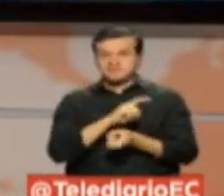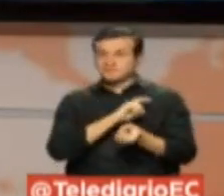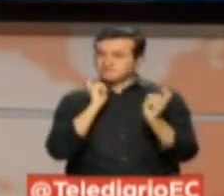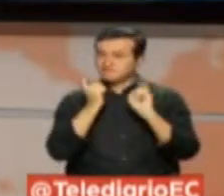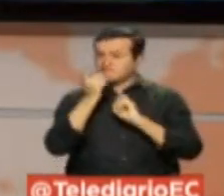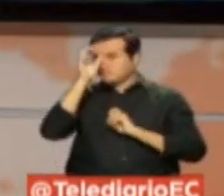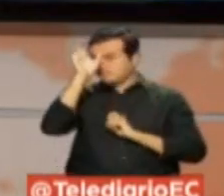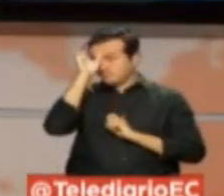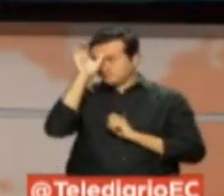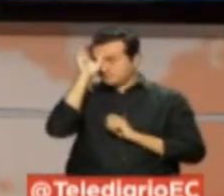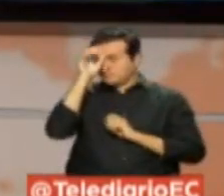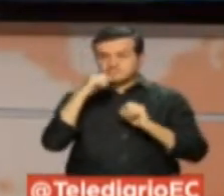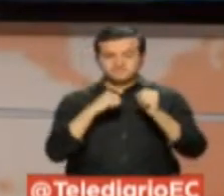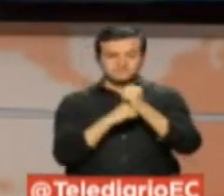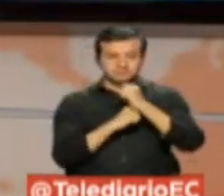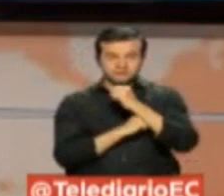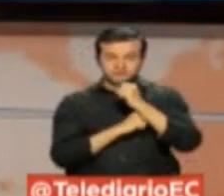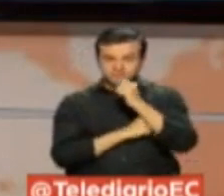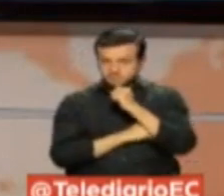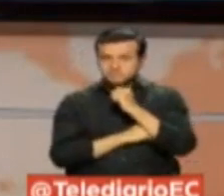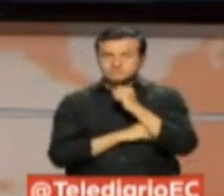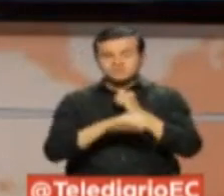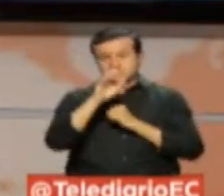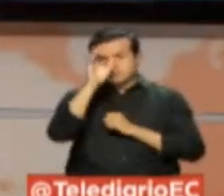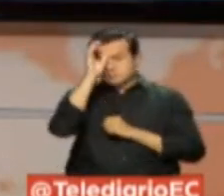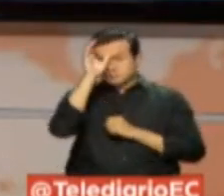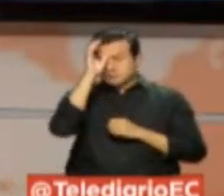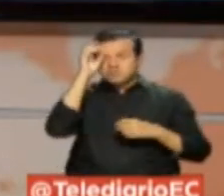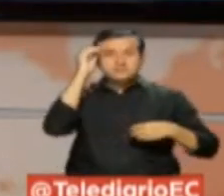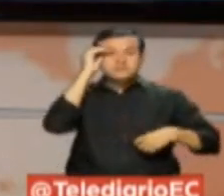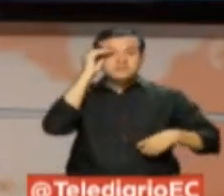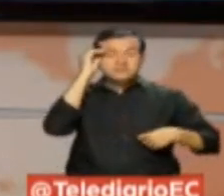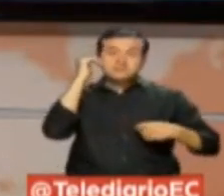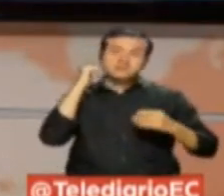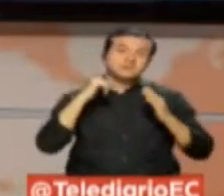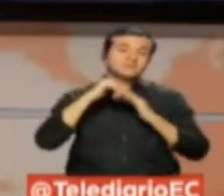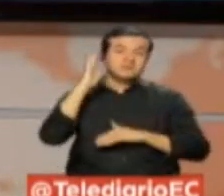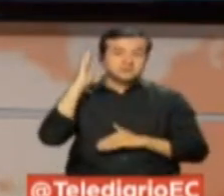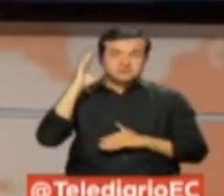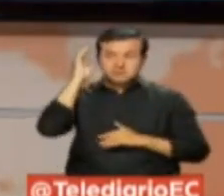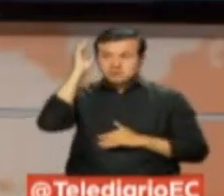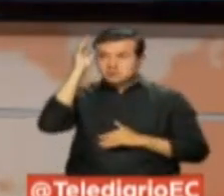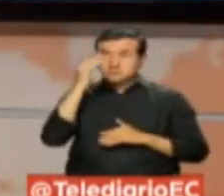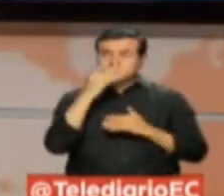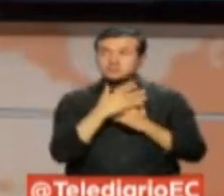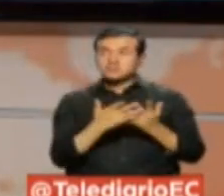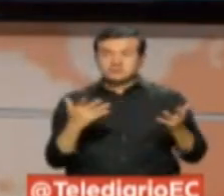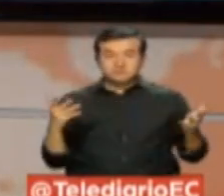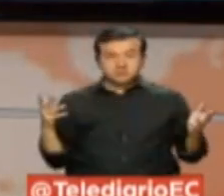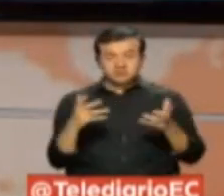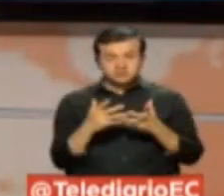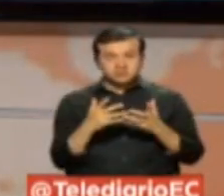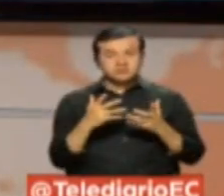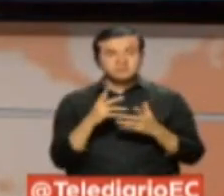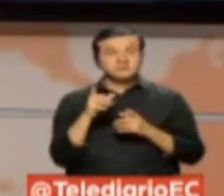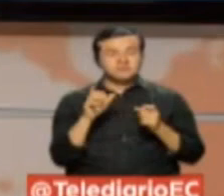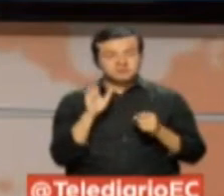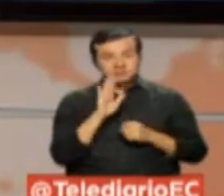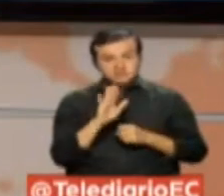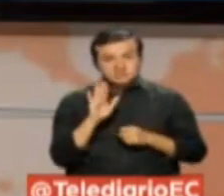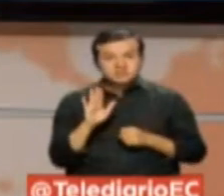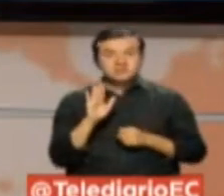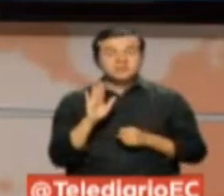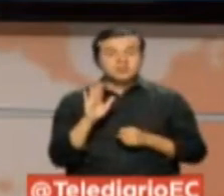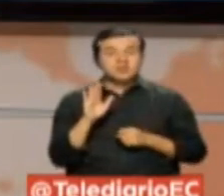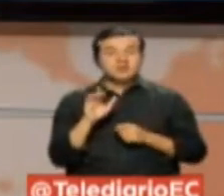la cultura desde las bases para generar una cultura de valores y generar en el futuro generaciones que sean actores y no